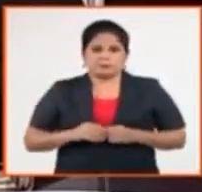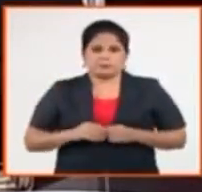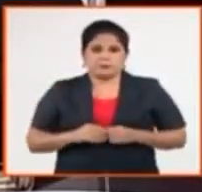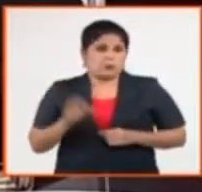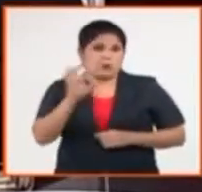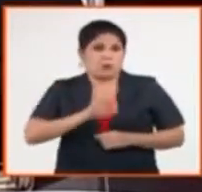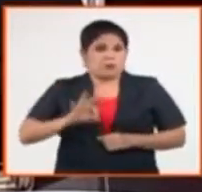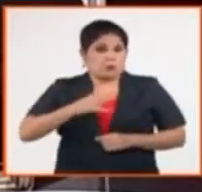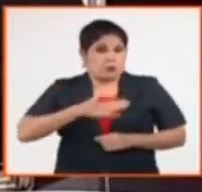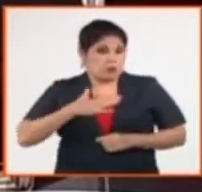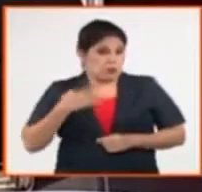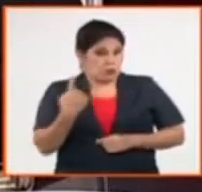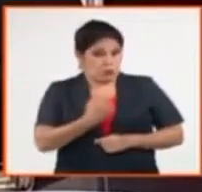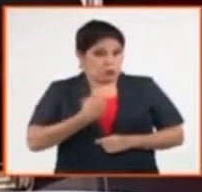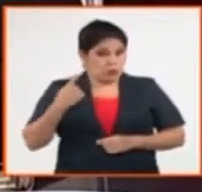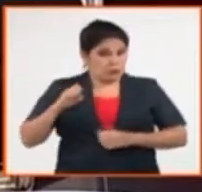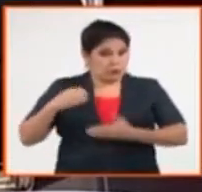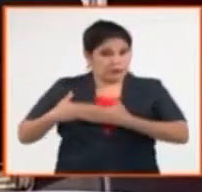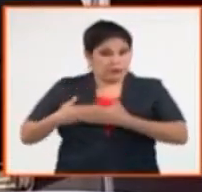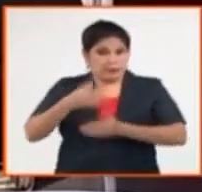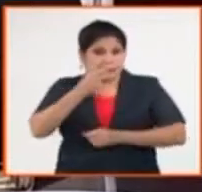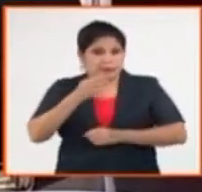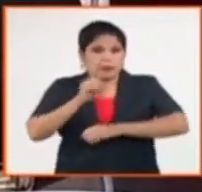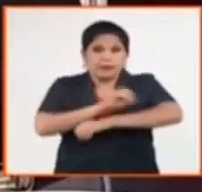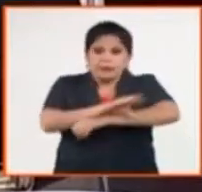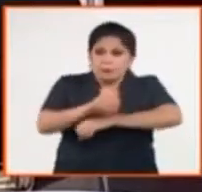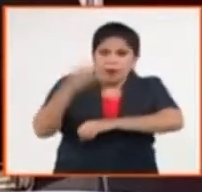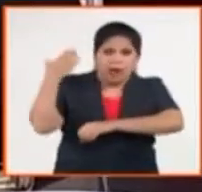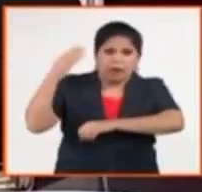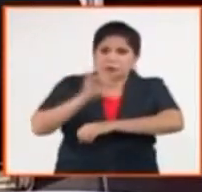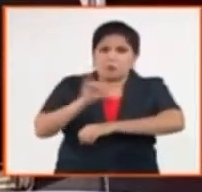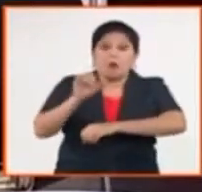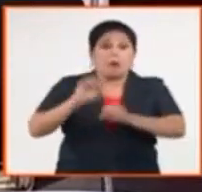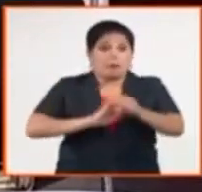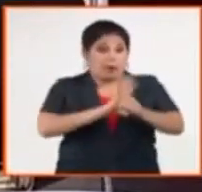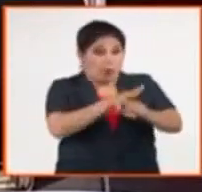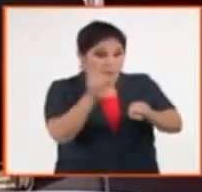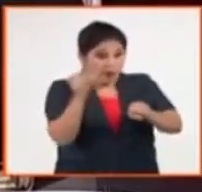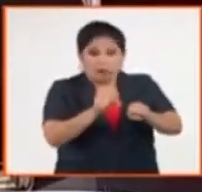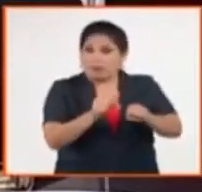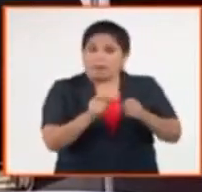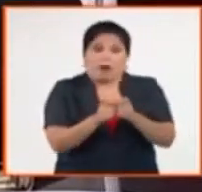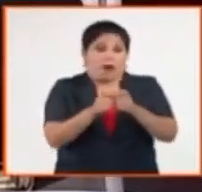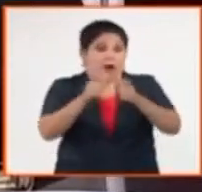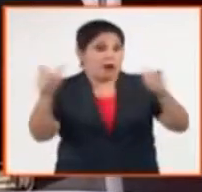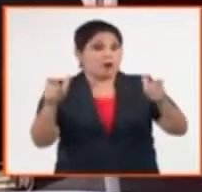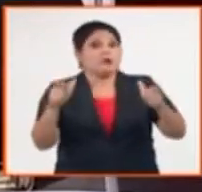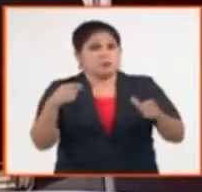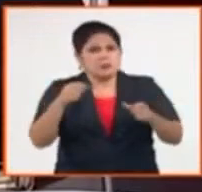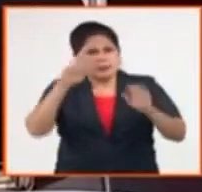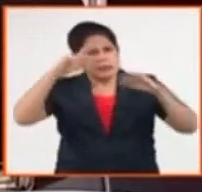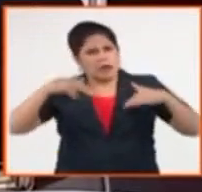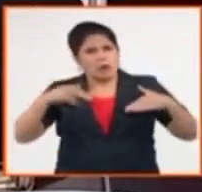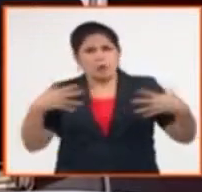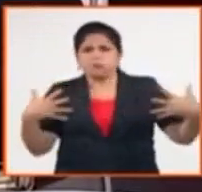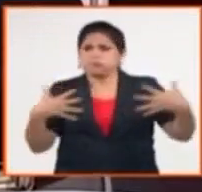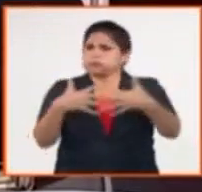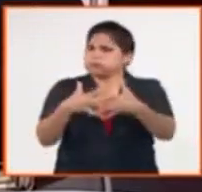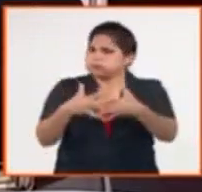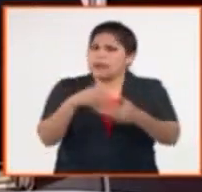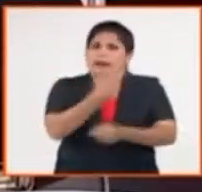organización. Nosotros podemos hablar que todos los años participamos de conjunto con Salud Pública en las